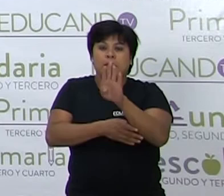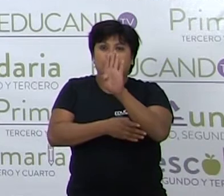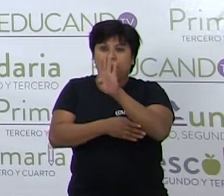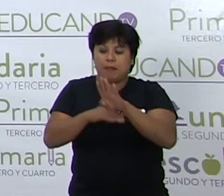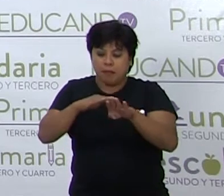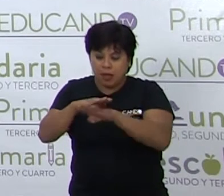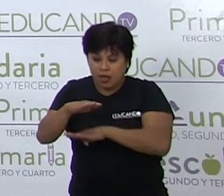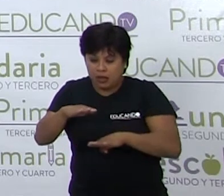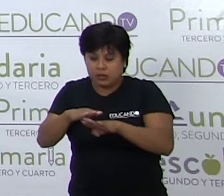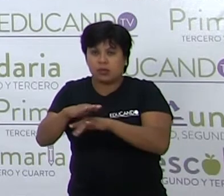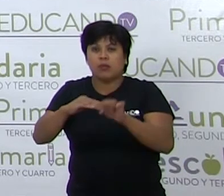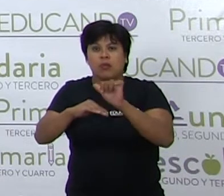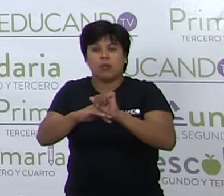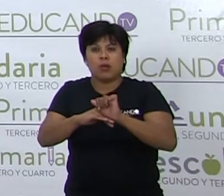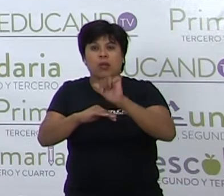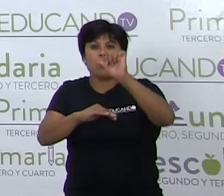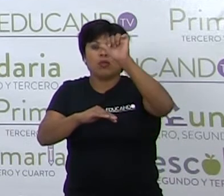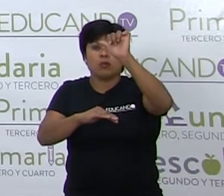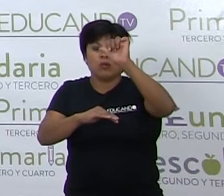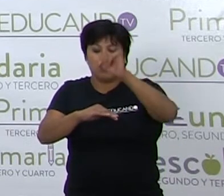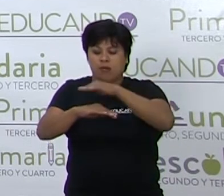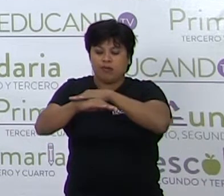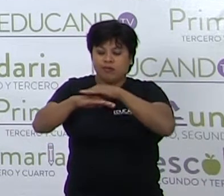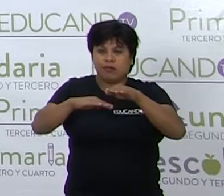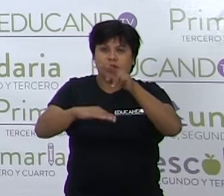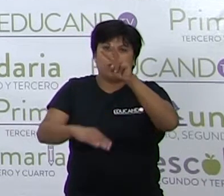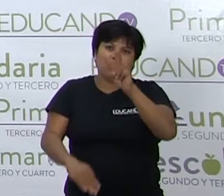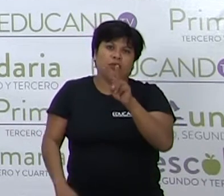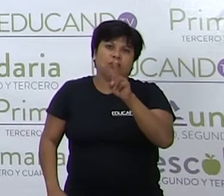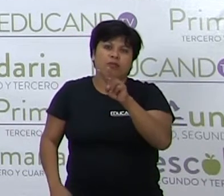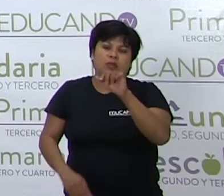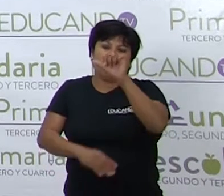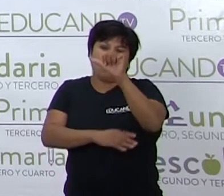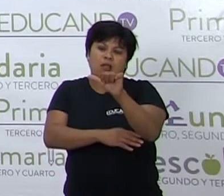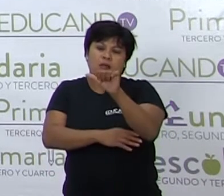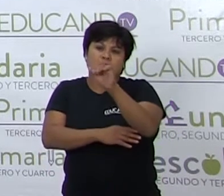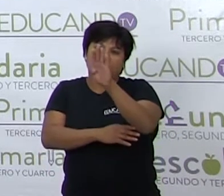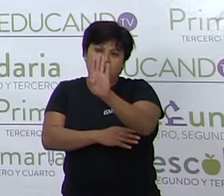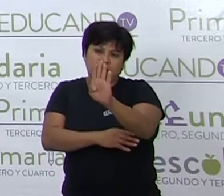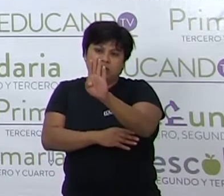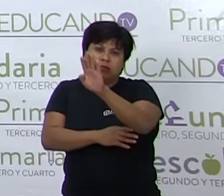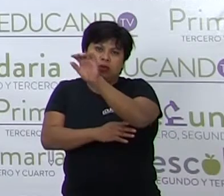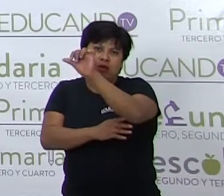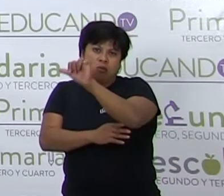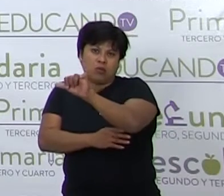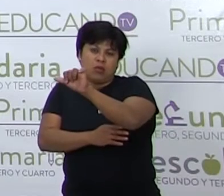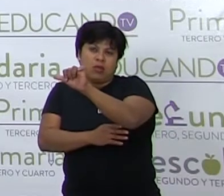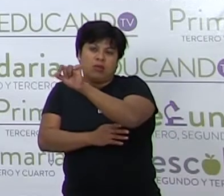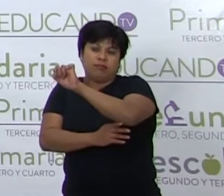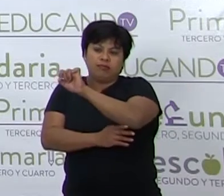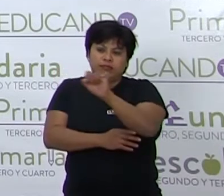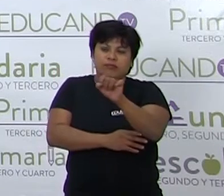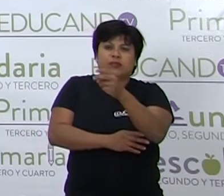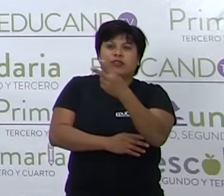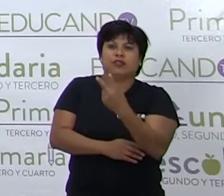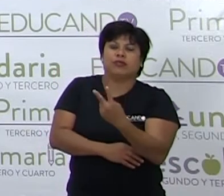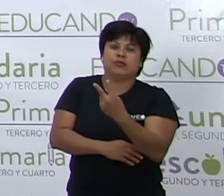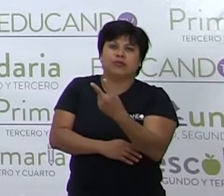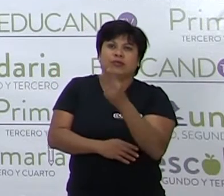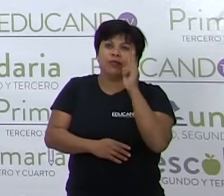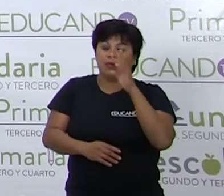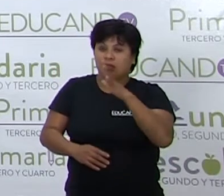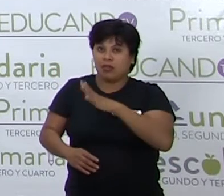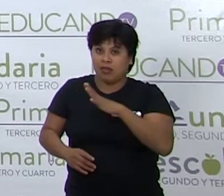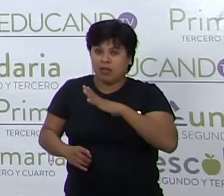por altura sobre 2 estamos de acuerdo es bueno aquí tenemos un un